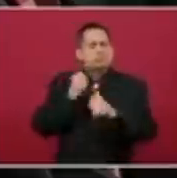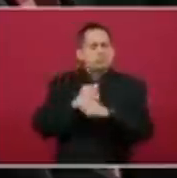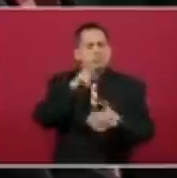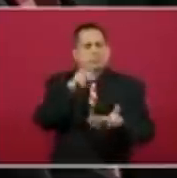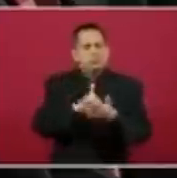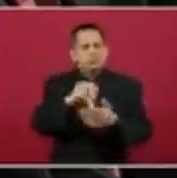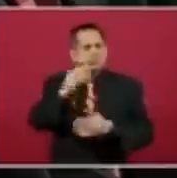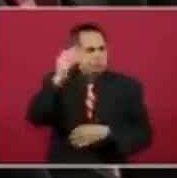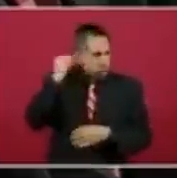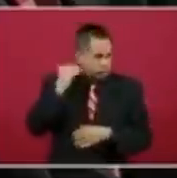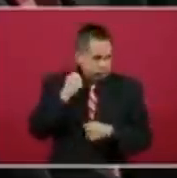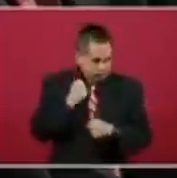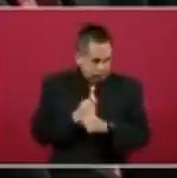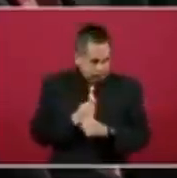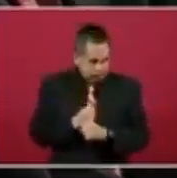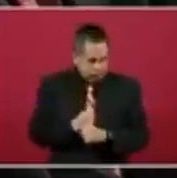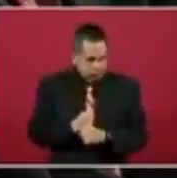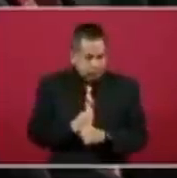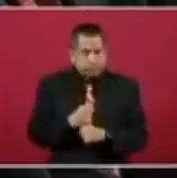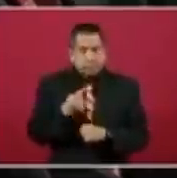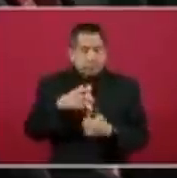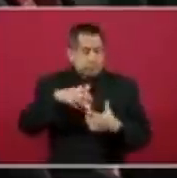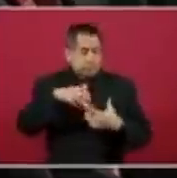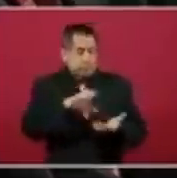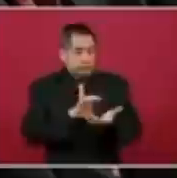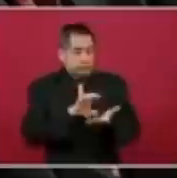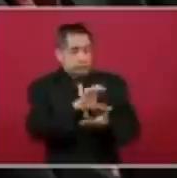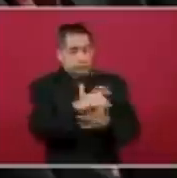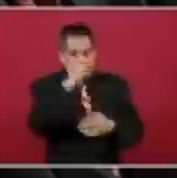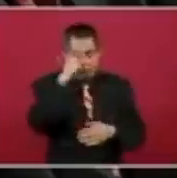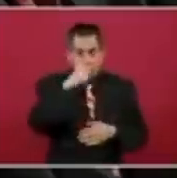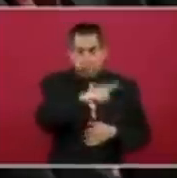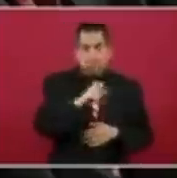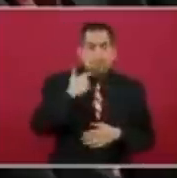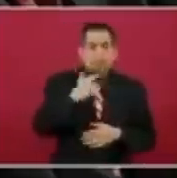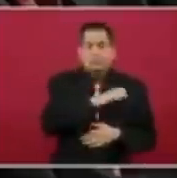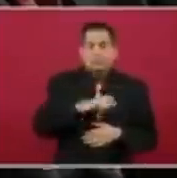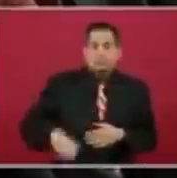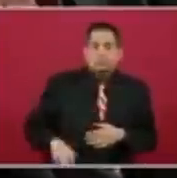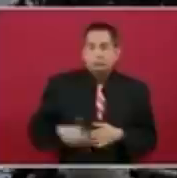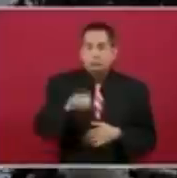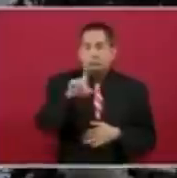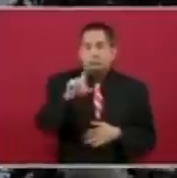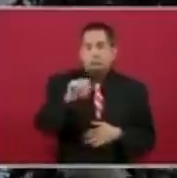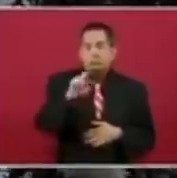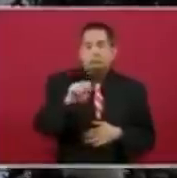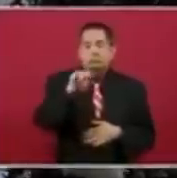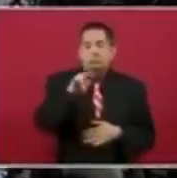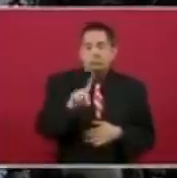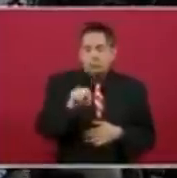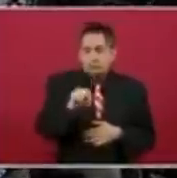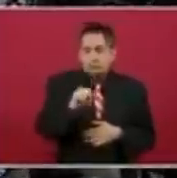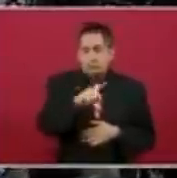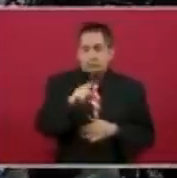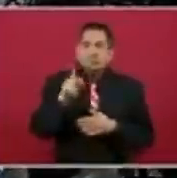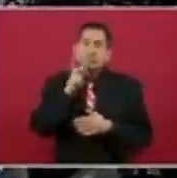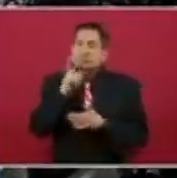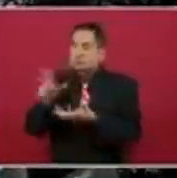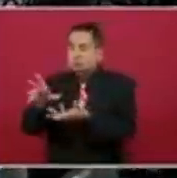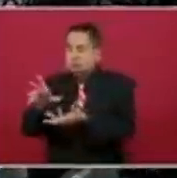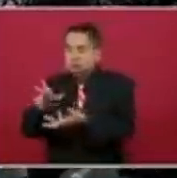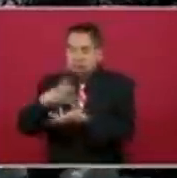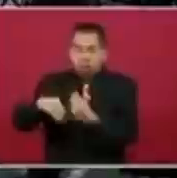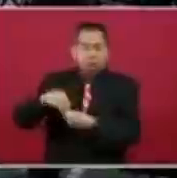año, para financiar la campaña de Francisco Labastida, desviaron recursos de Pemex vía el